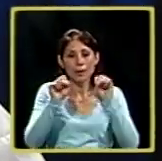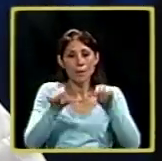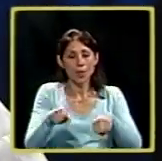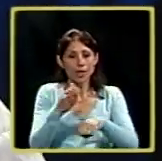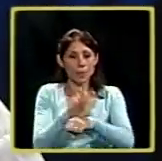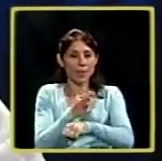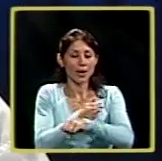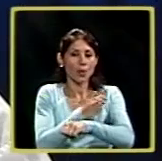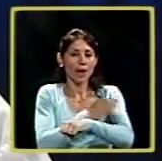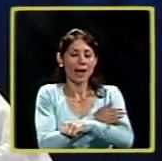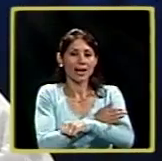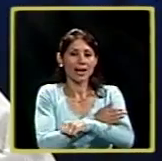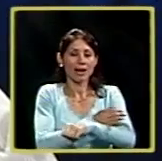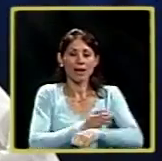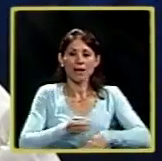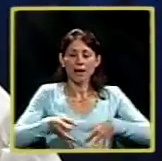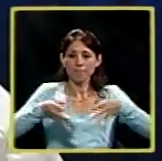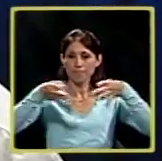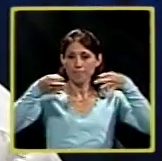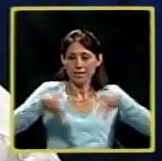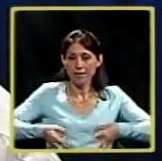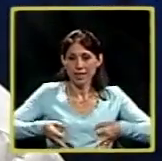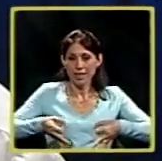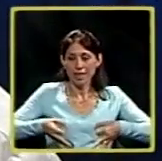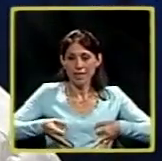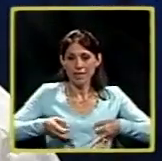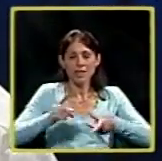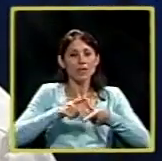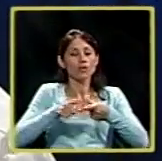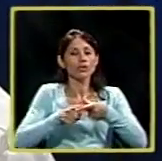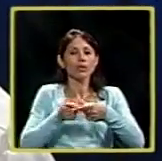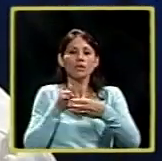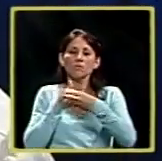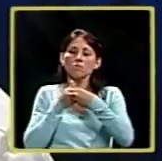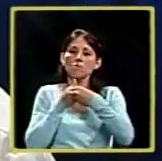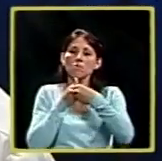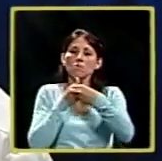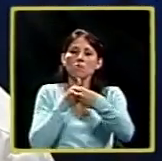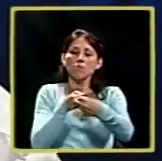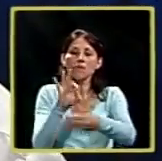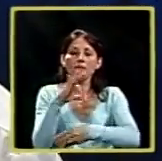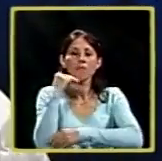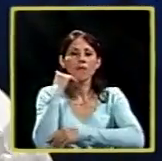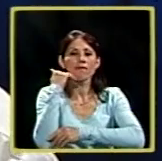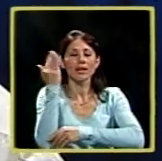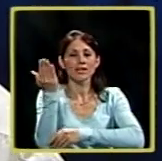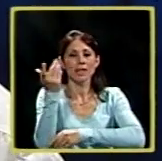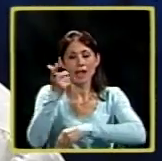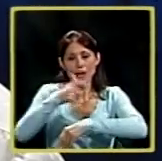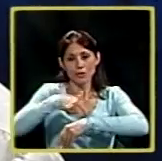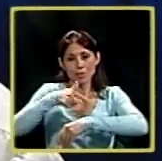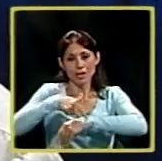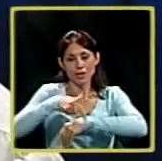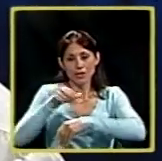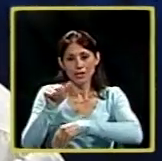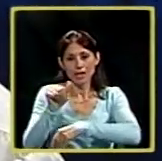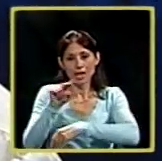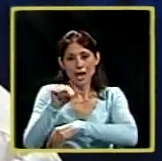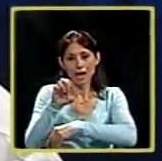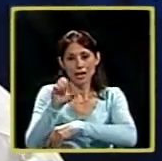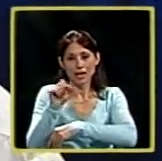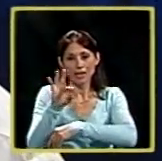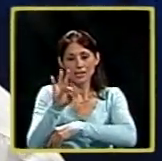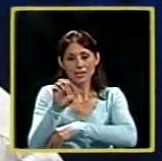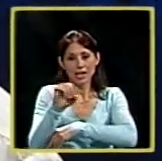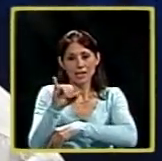mejorar la estabilidad condujo entonces fácilmente a los periodos de anestesia de larga